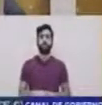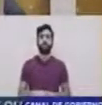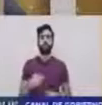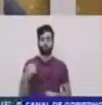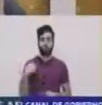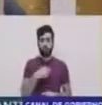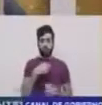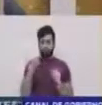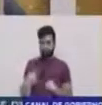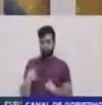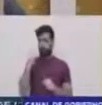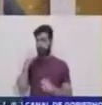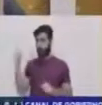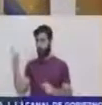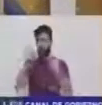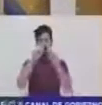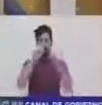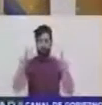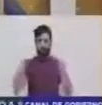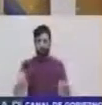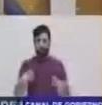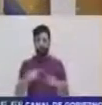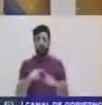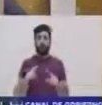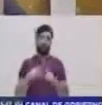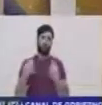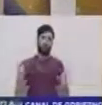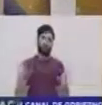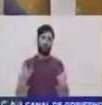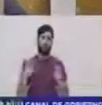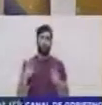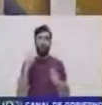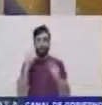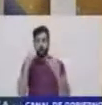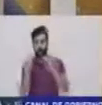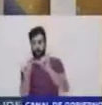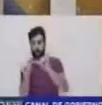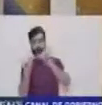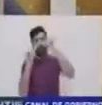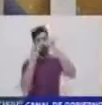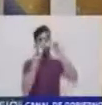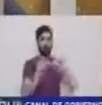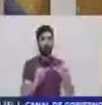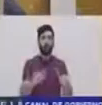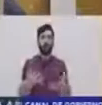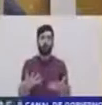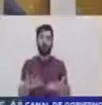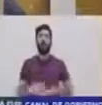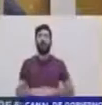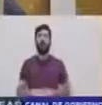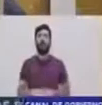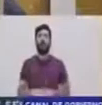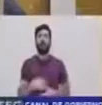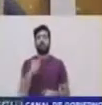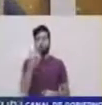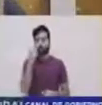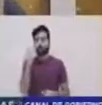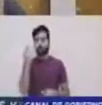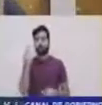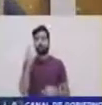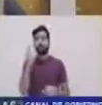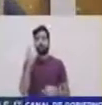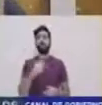la longitud del lado del cuadrado. Por lo tanto, como sabemos que un cuadrado tiene sus